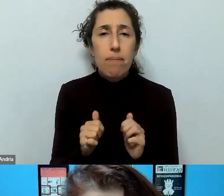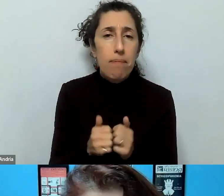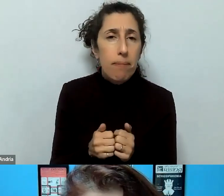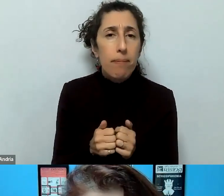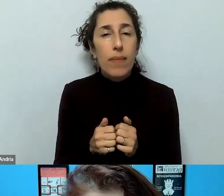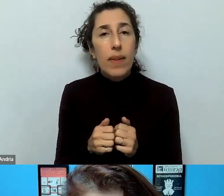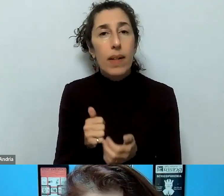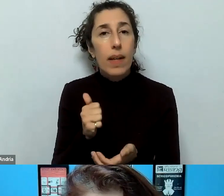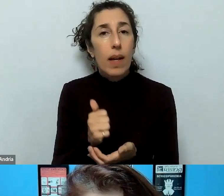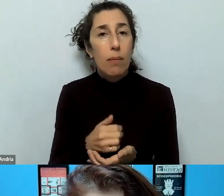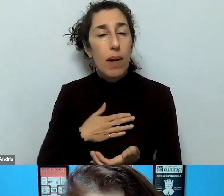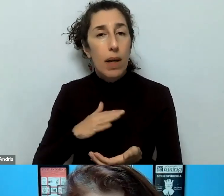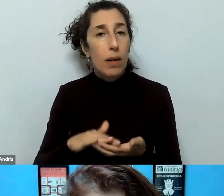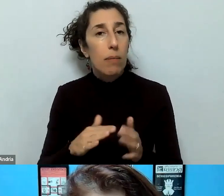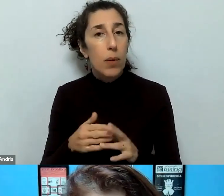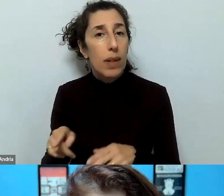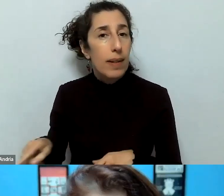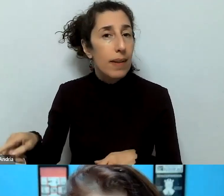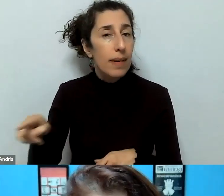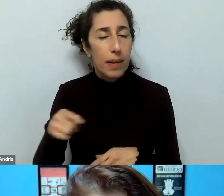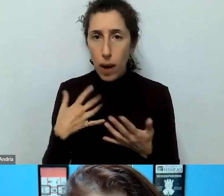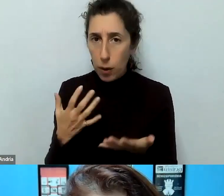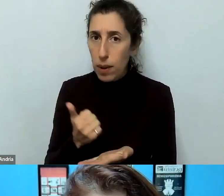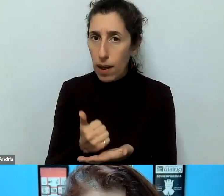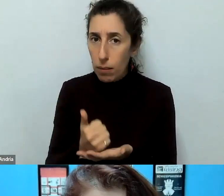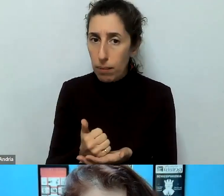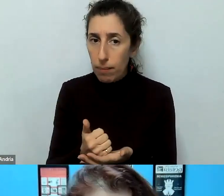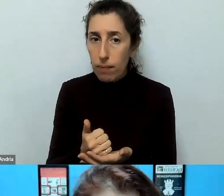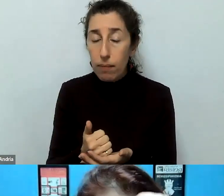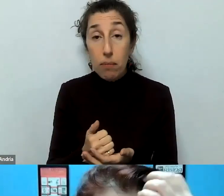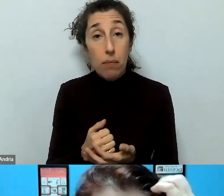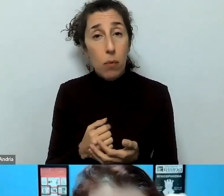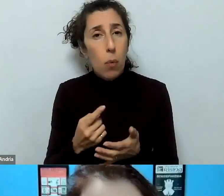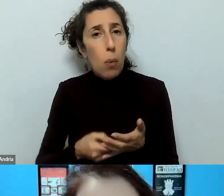cómo puedo ayudar a mi comunidad acerca de estas cosas.